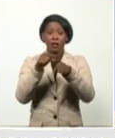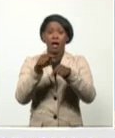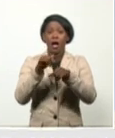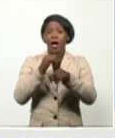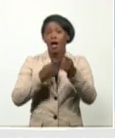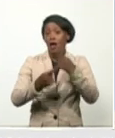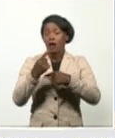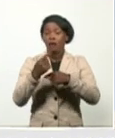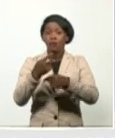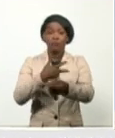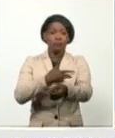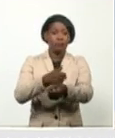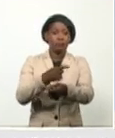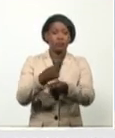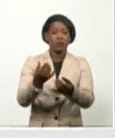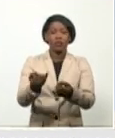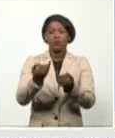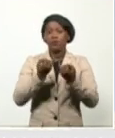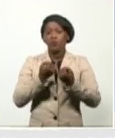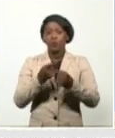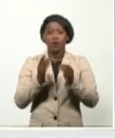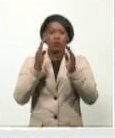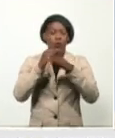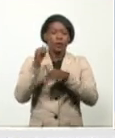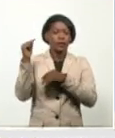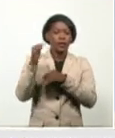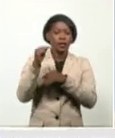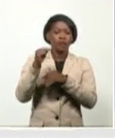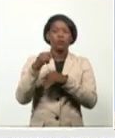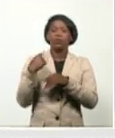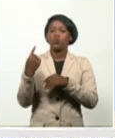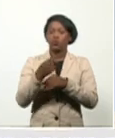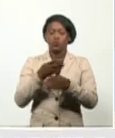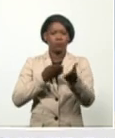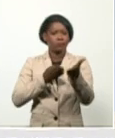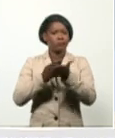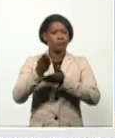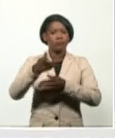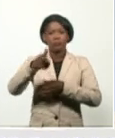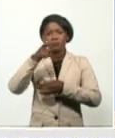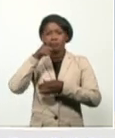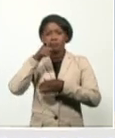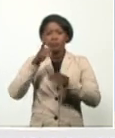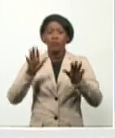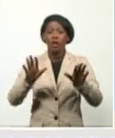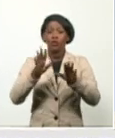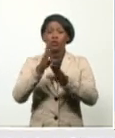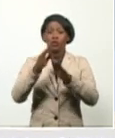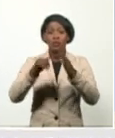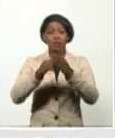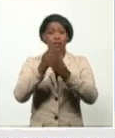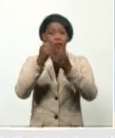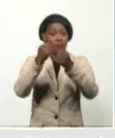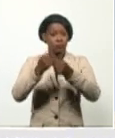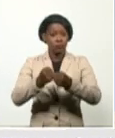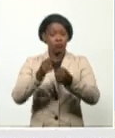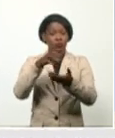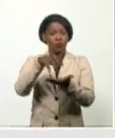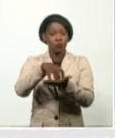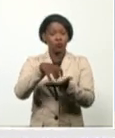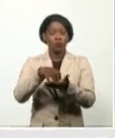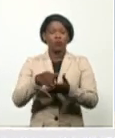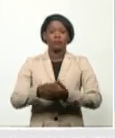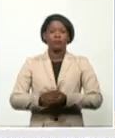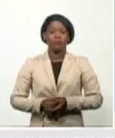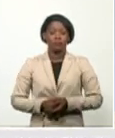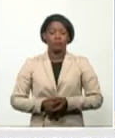que se realiza, sin embargo se mantienen en vigilancia durante 14 días. Hoy por la mañana, y yo lo leí